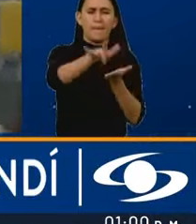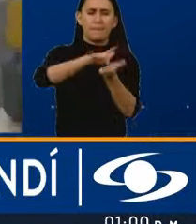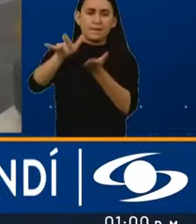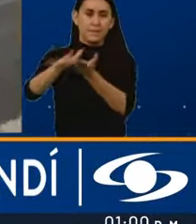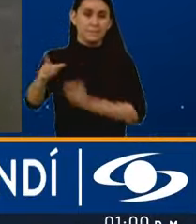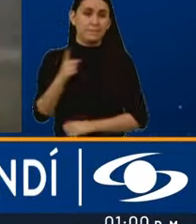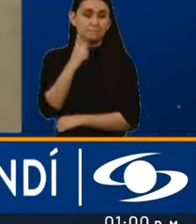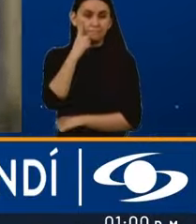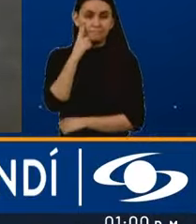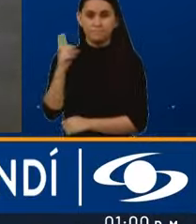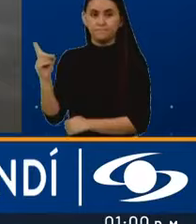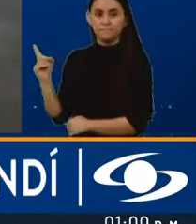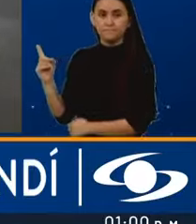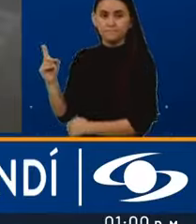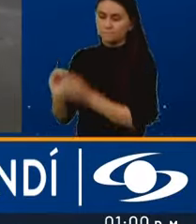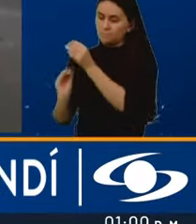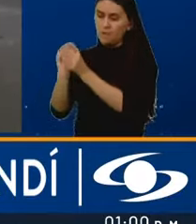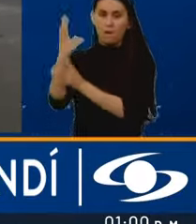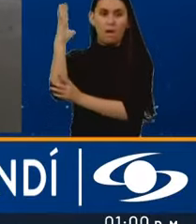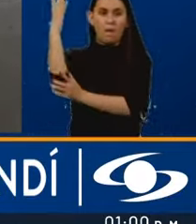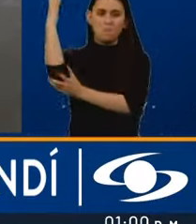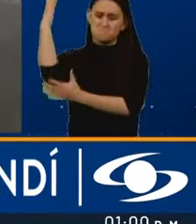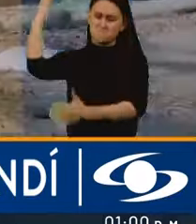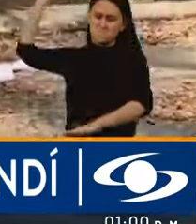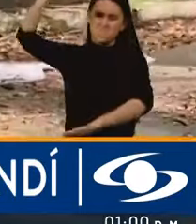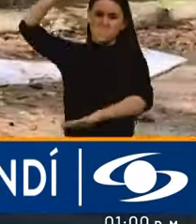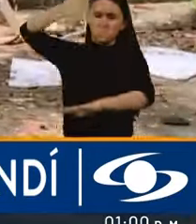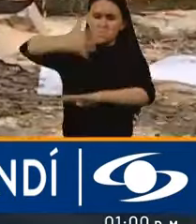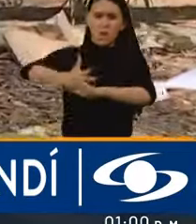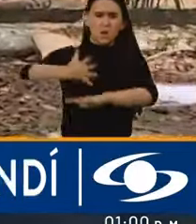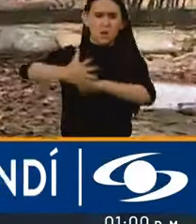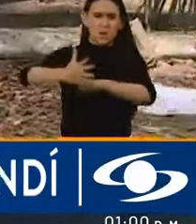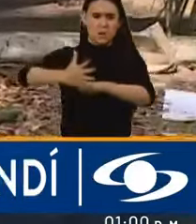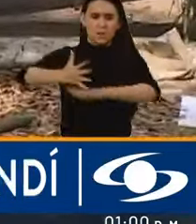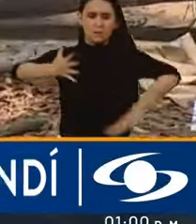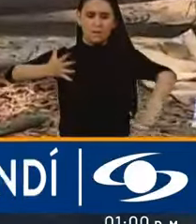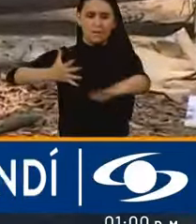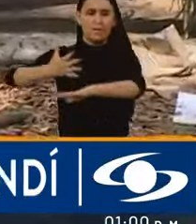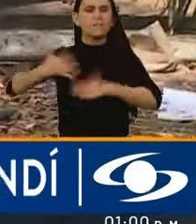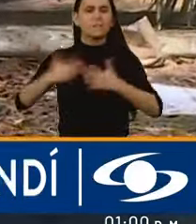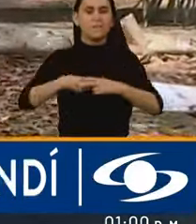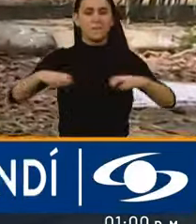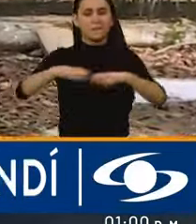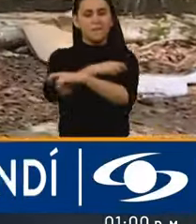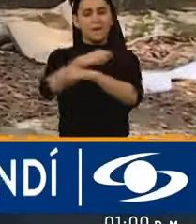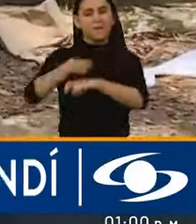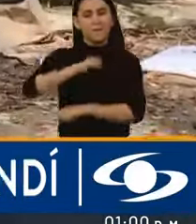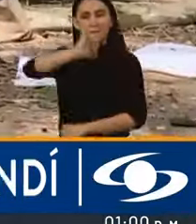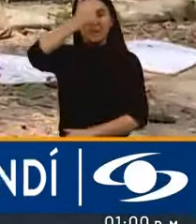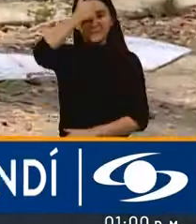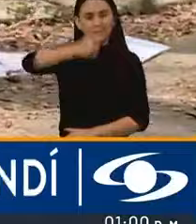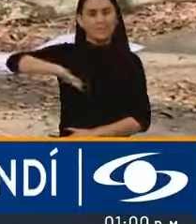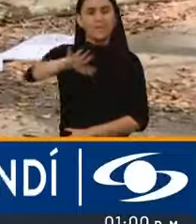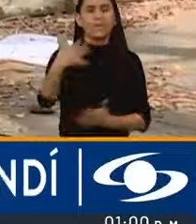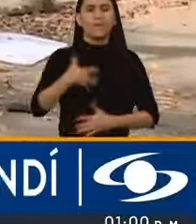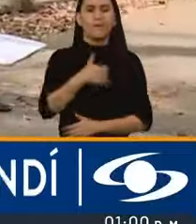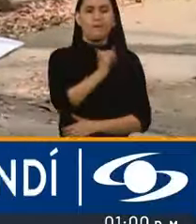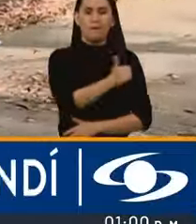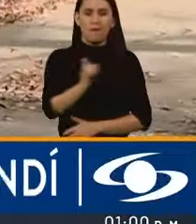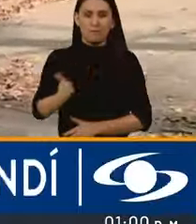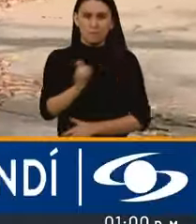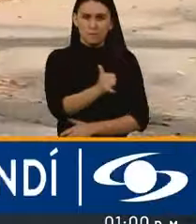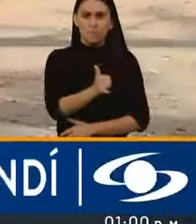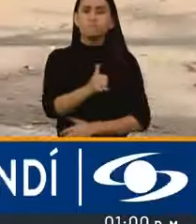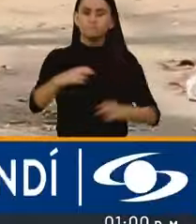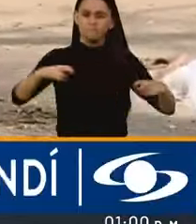ven en este momento. Un gran árbol cayó al piso en medio de uno de los parques principales de aquí de Jamundí, impactando el centro de este parque